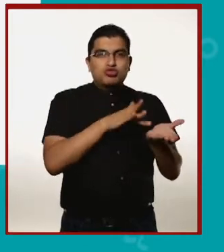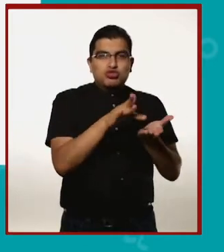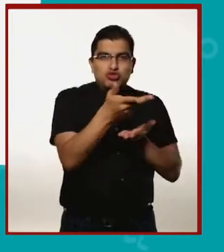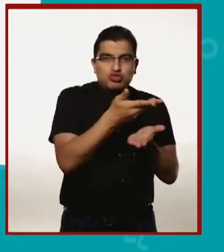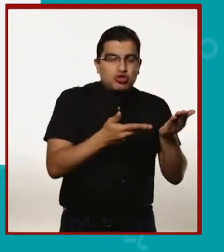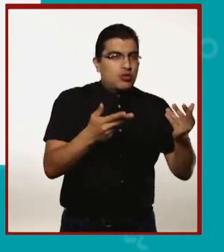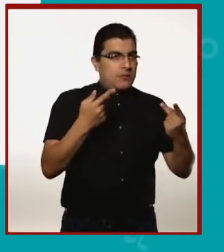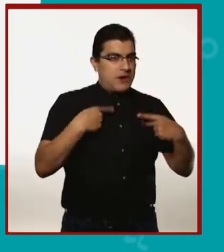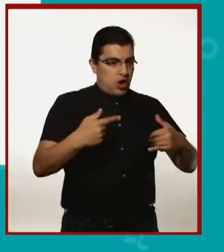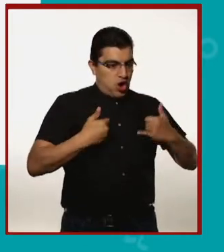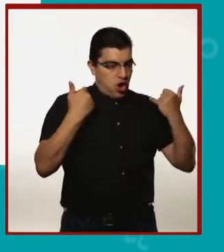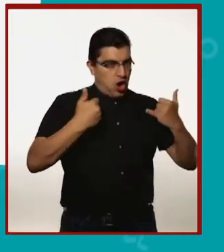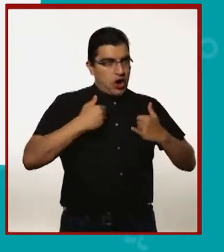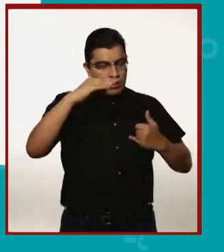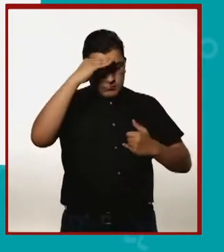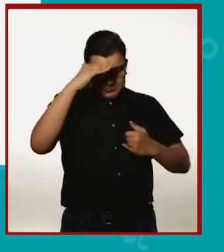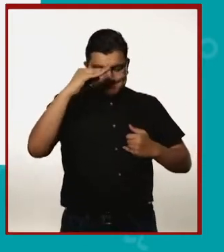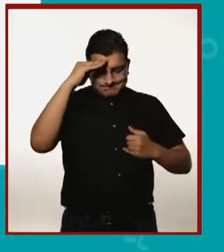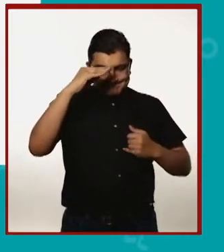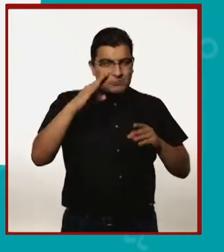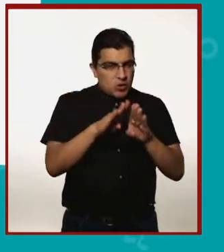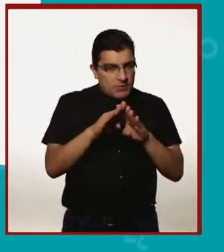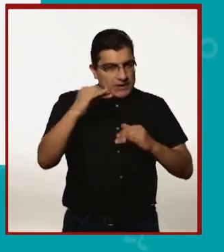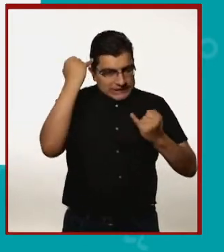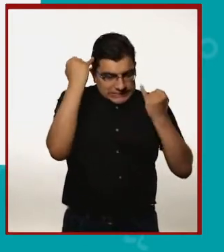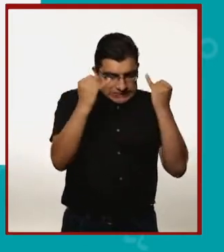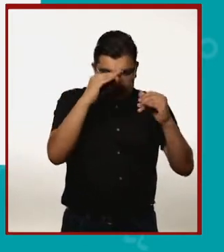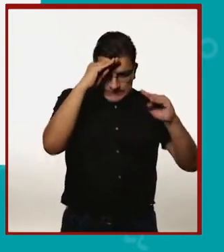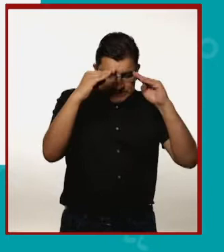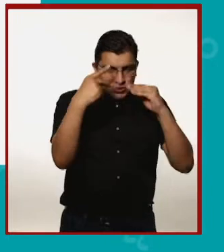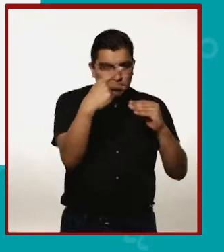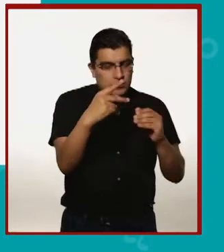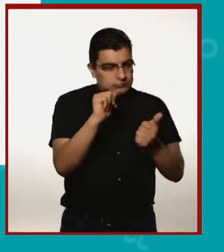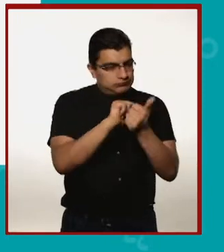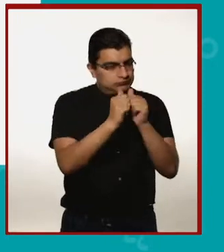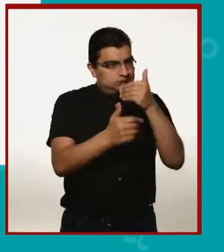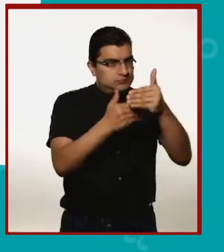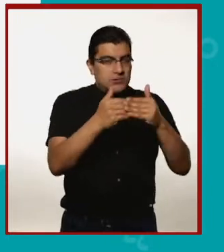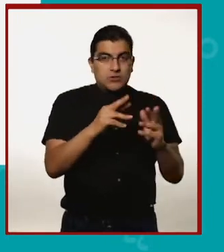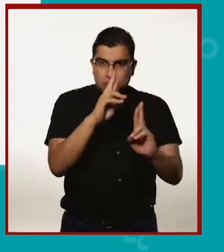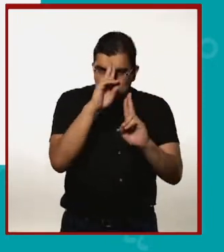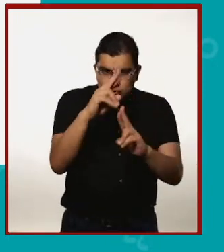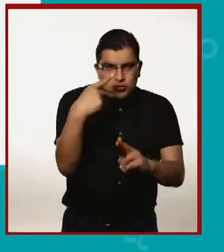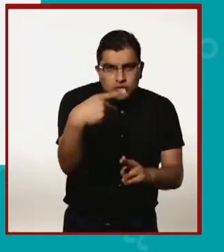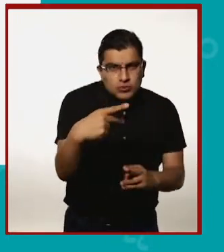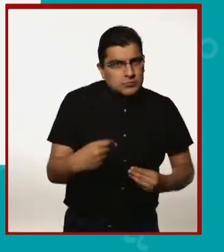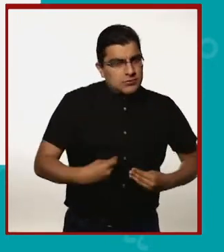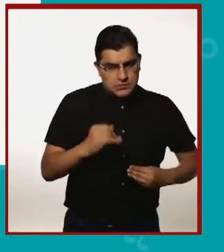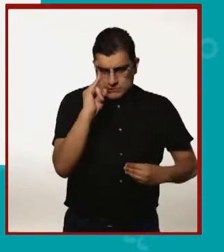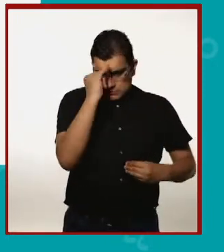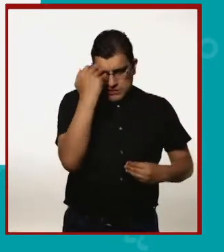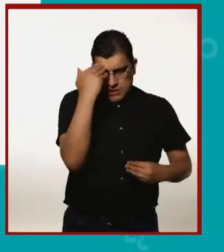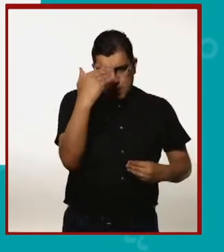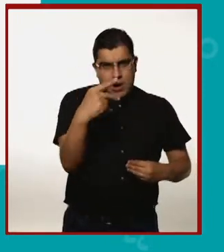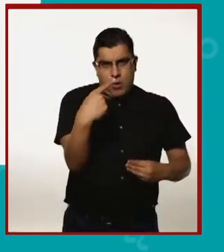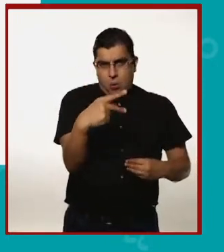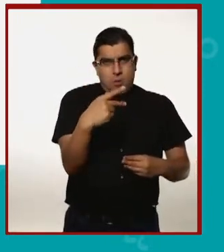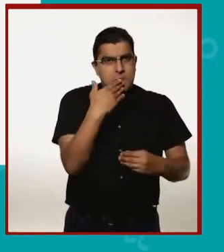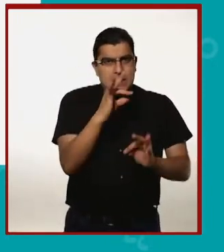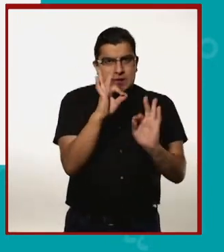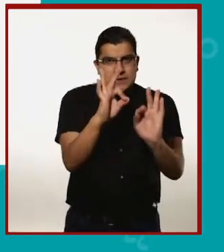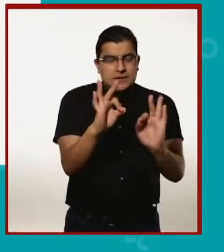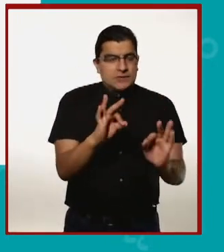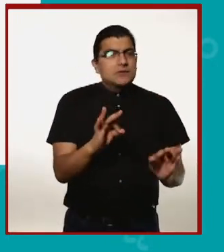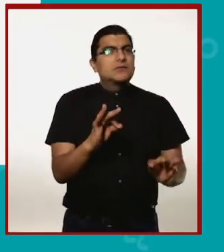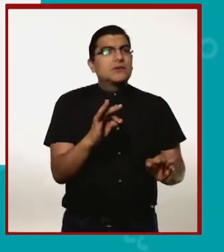los adolescentes sean capaces de construir sus propias ideas y pensamientos y sean respetados al hacerlo,